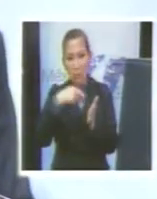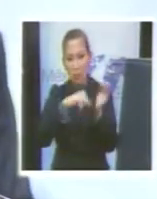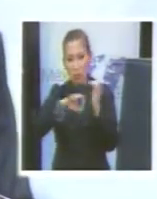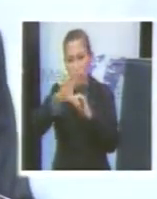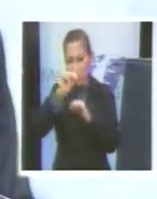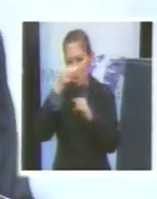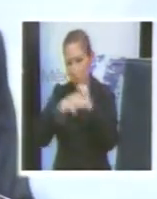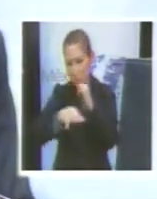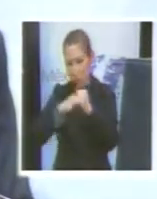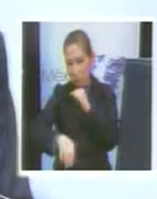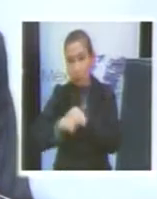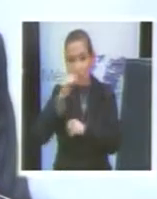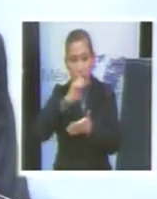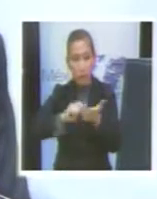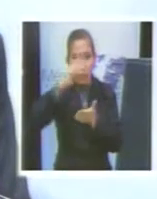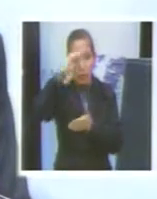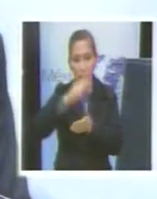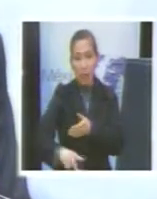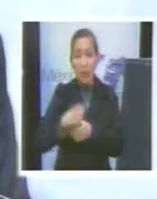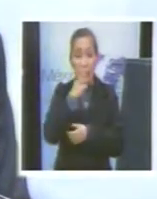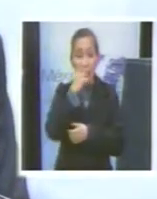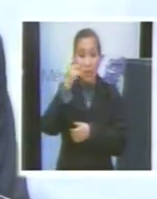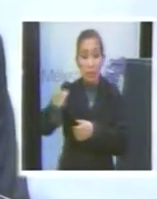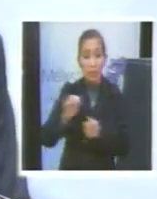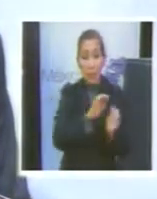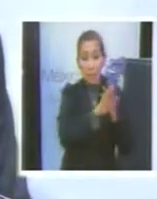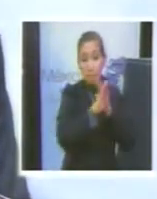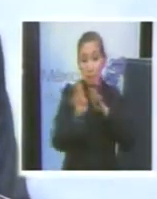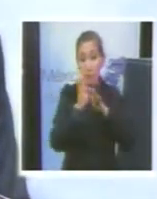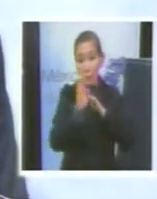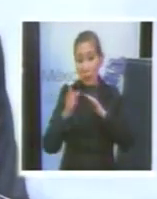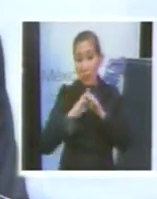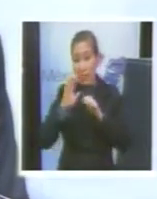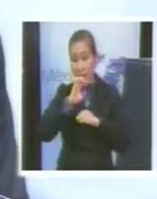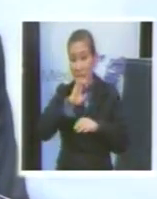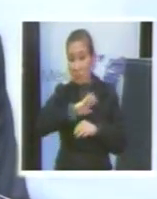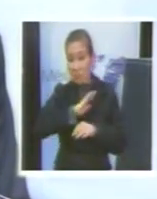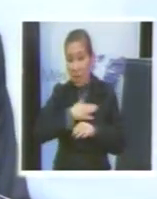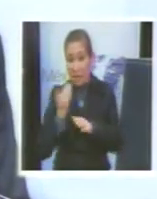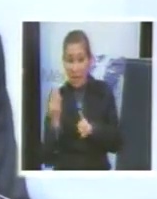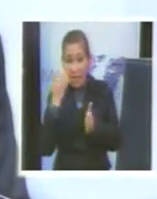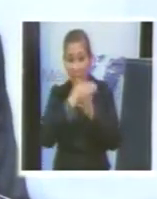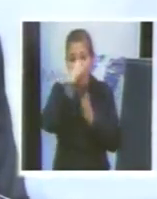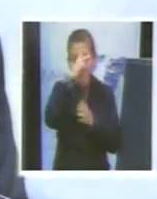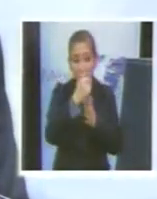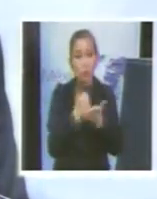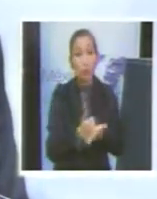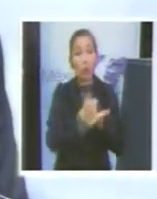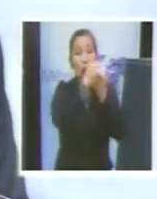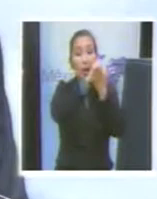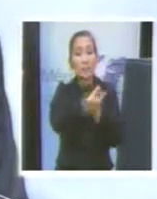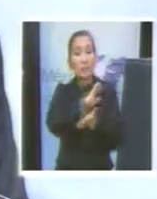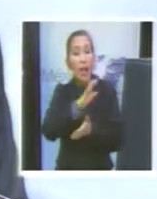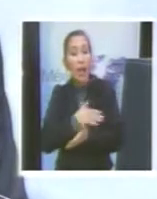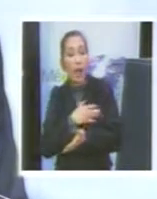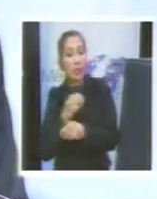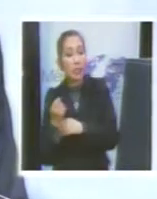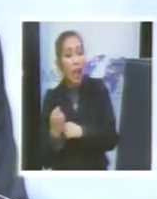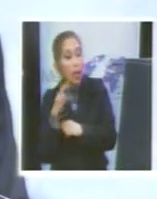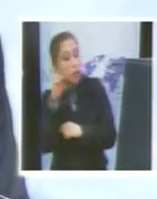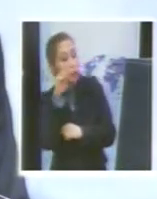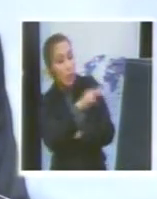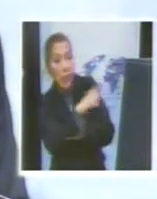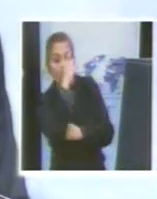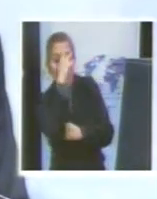80, el escritor mexicano decía que la migración de los republicanos españoles a México contribuyó a que España nos diera a